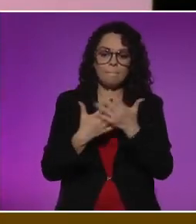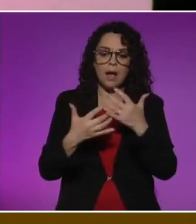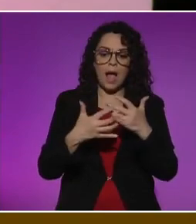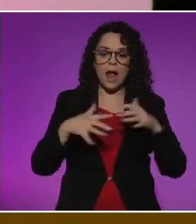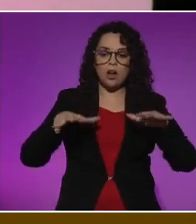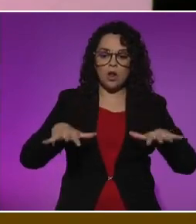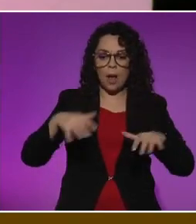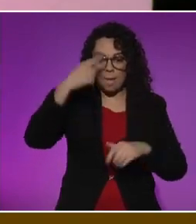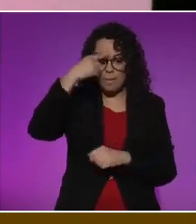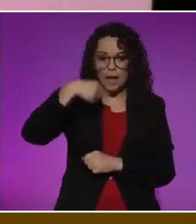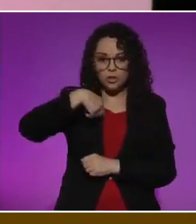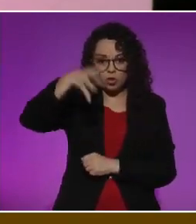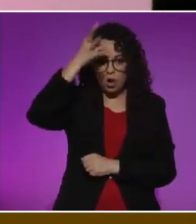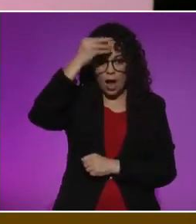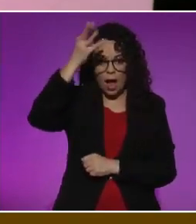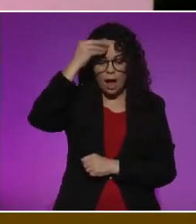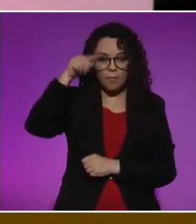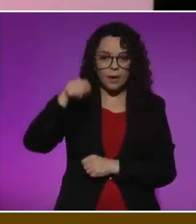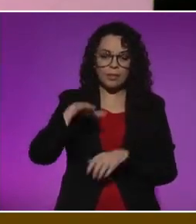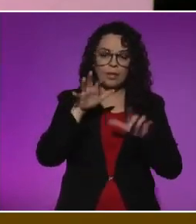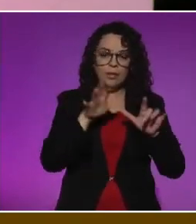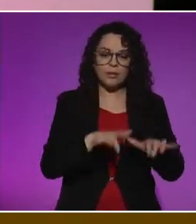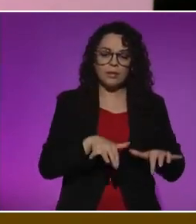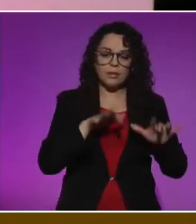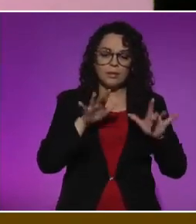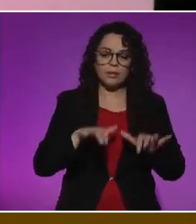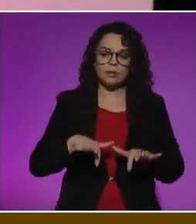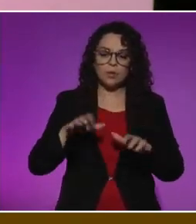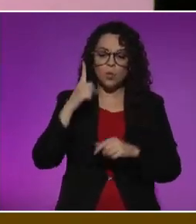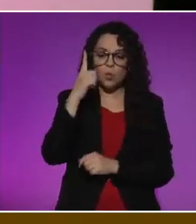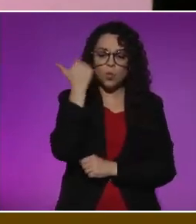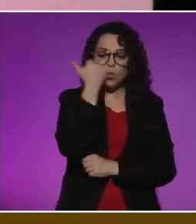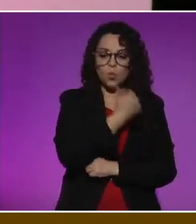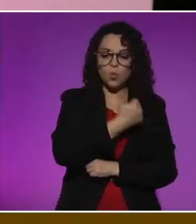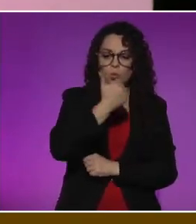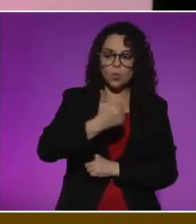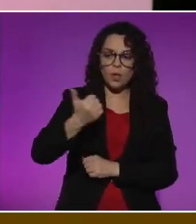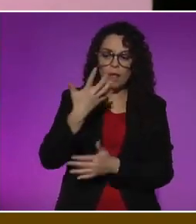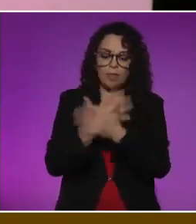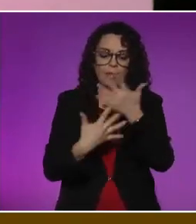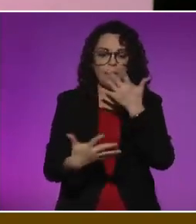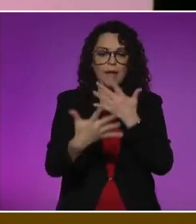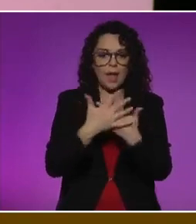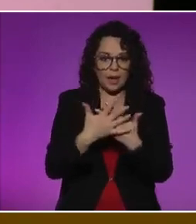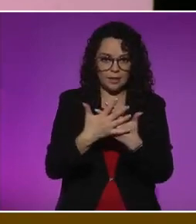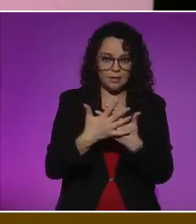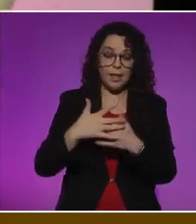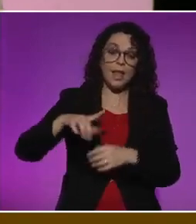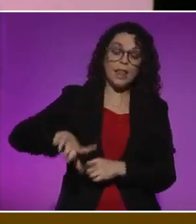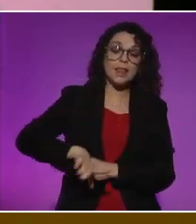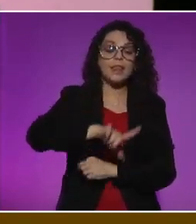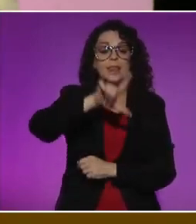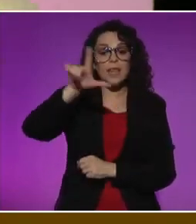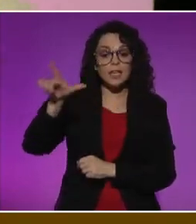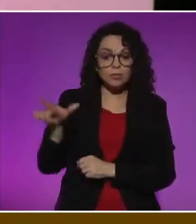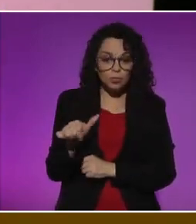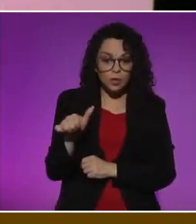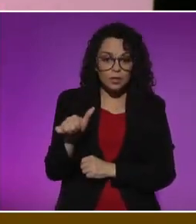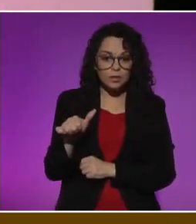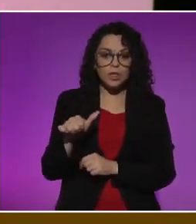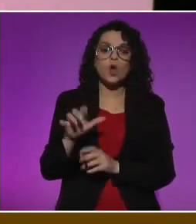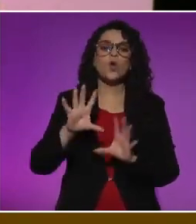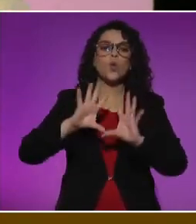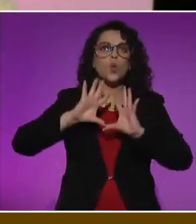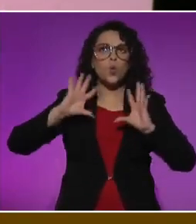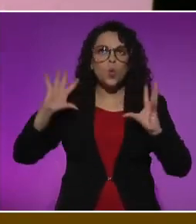me aprendiera la melodía de cada una de las manos. Y luego lo tocó todo